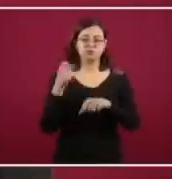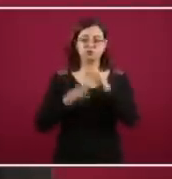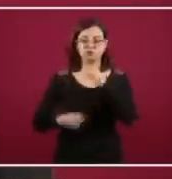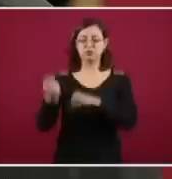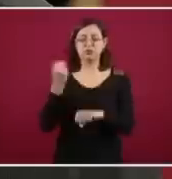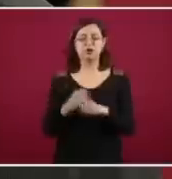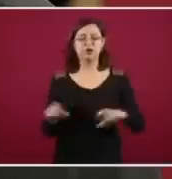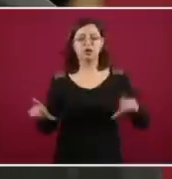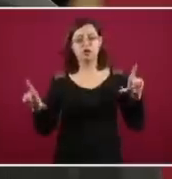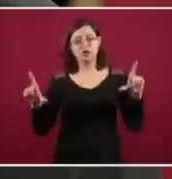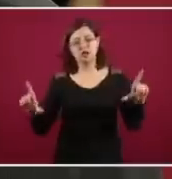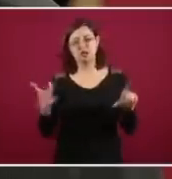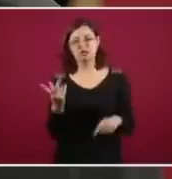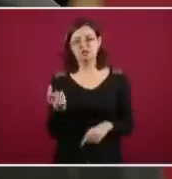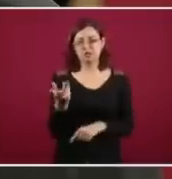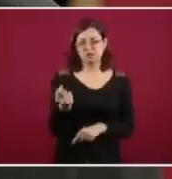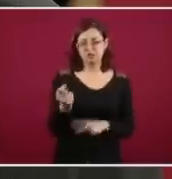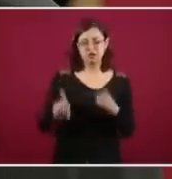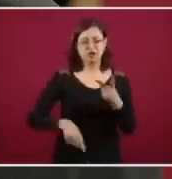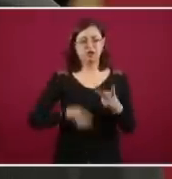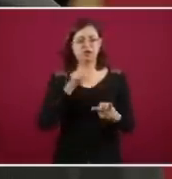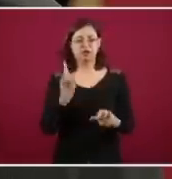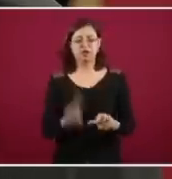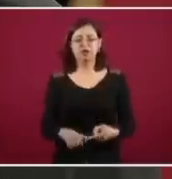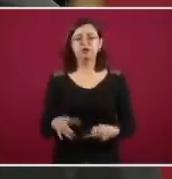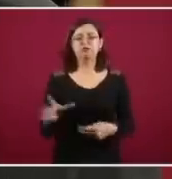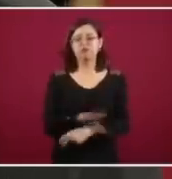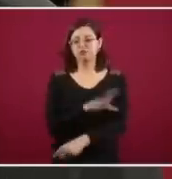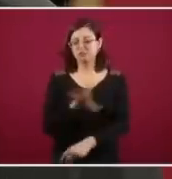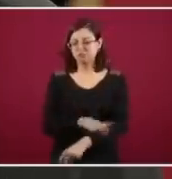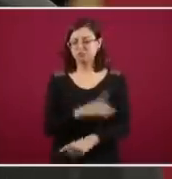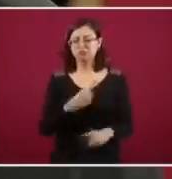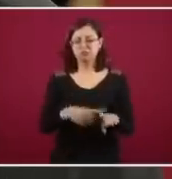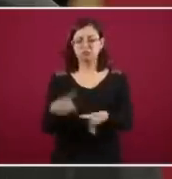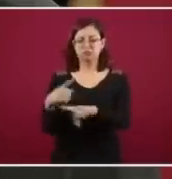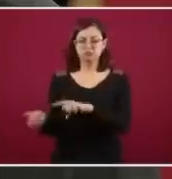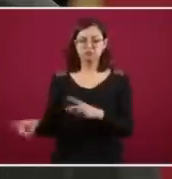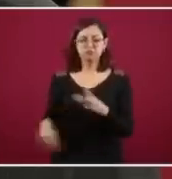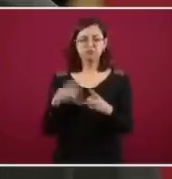pantallas electrónicas, los electrodomésticos,